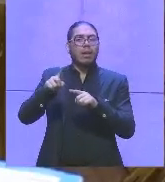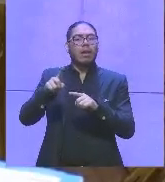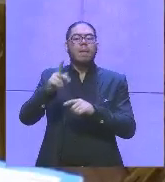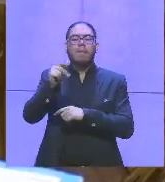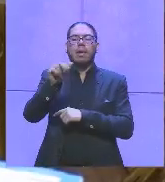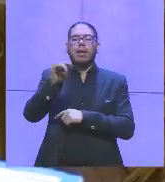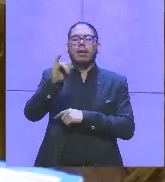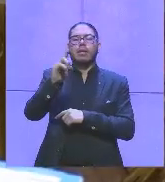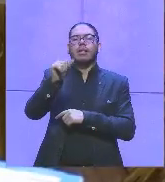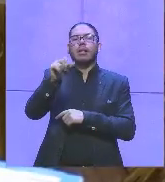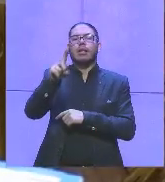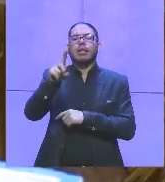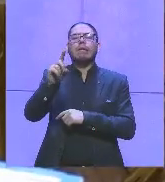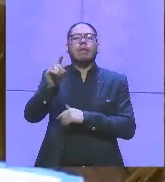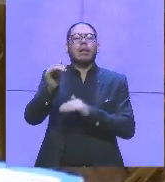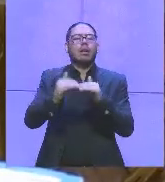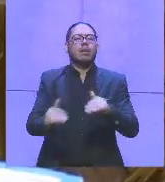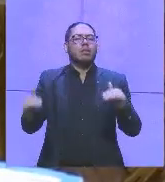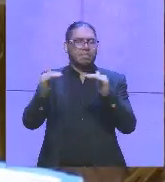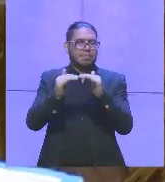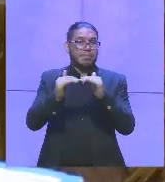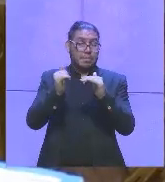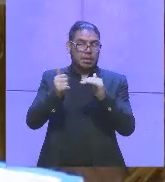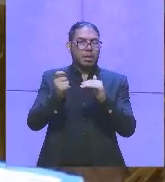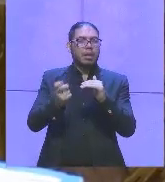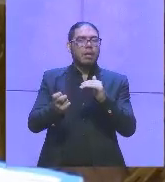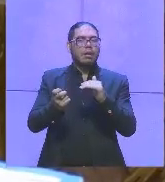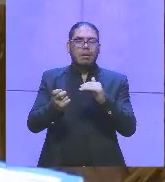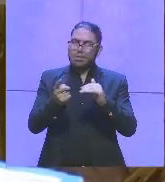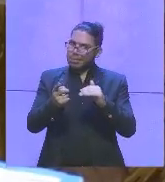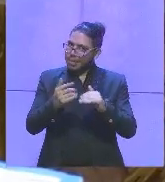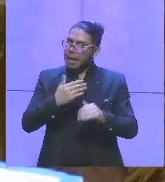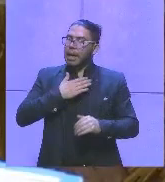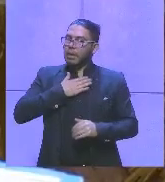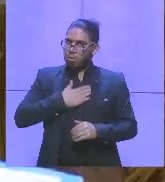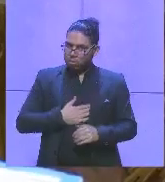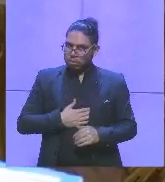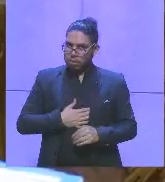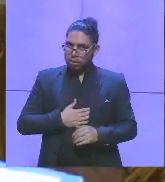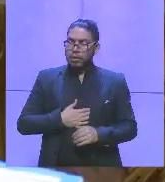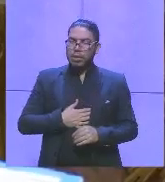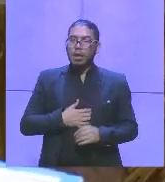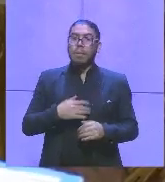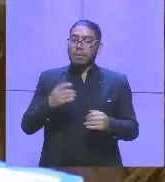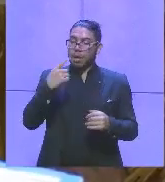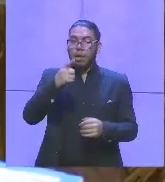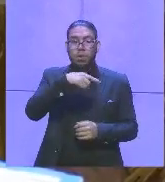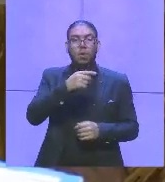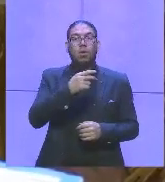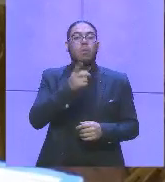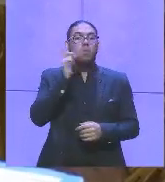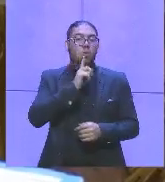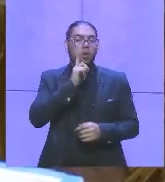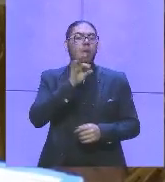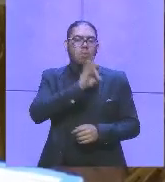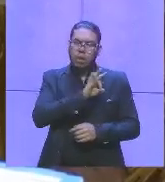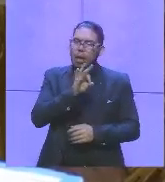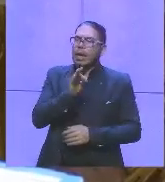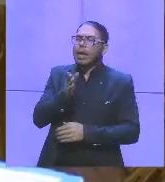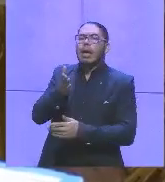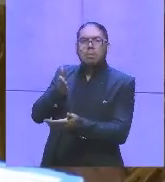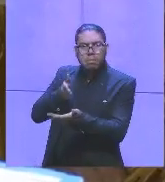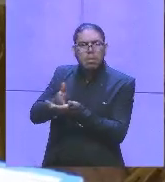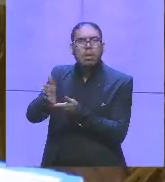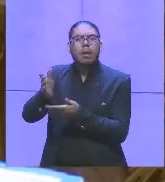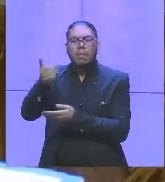de justicia, es un tema que busca que las mujeres puedan acceder, al igual que los hombres, a todos los cargos